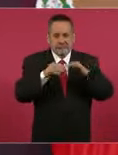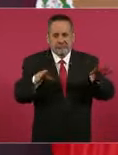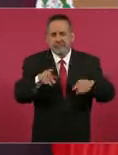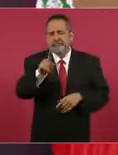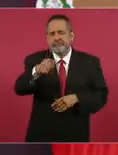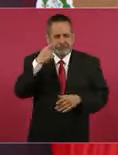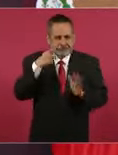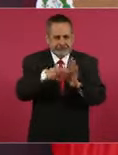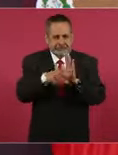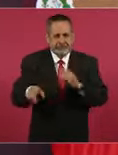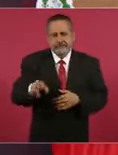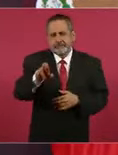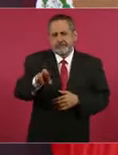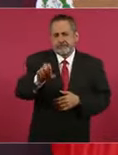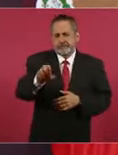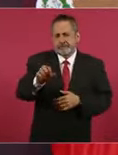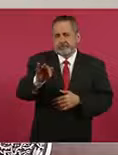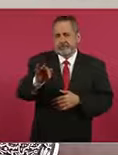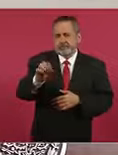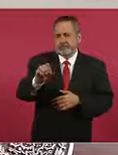la de Reforma.